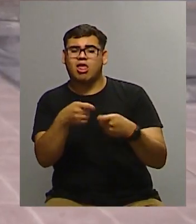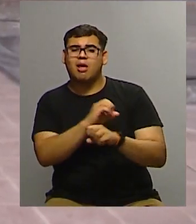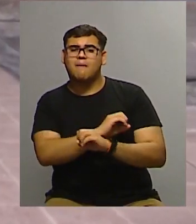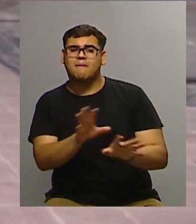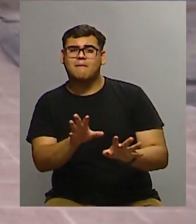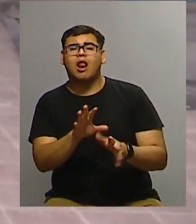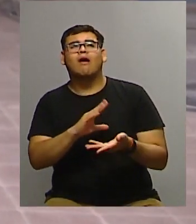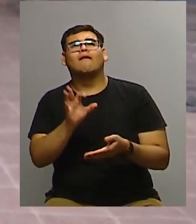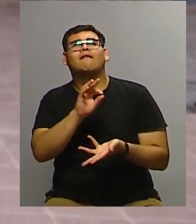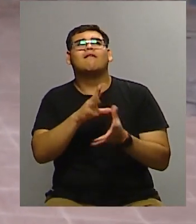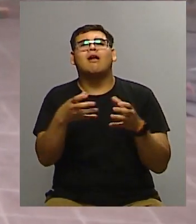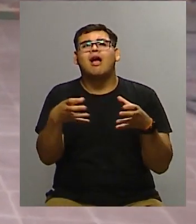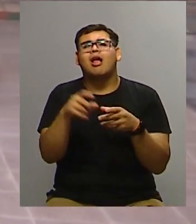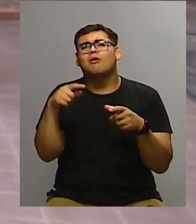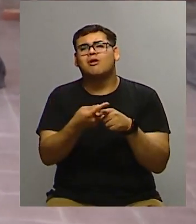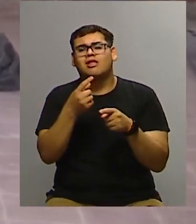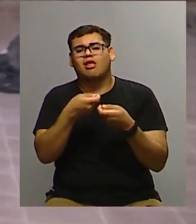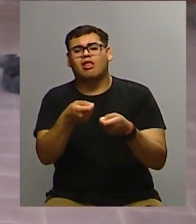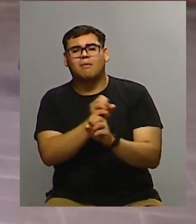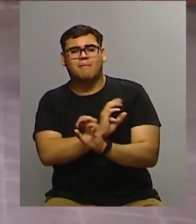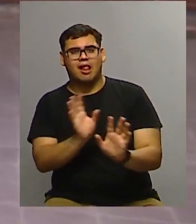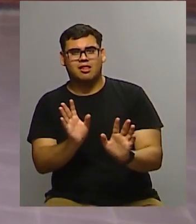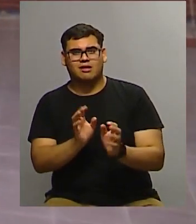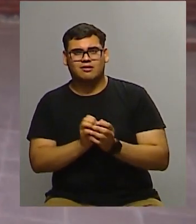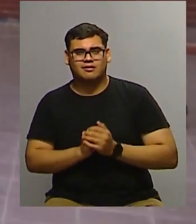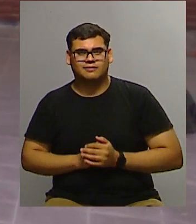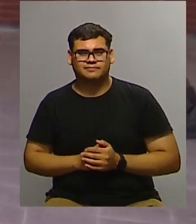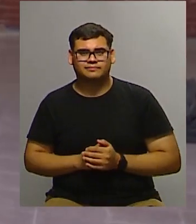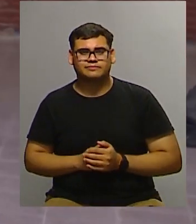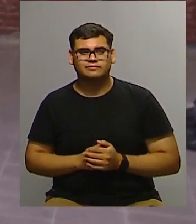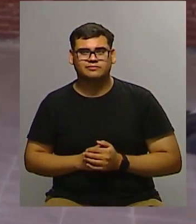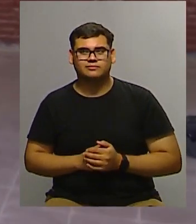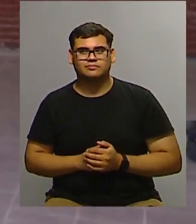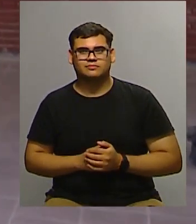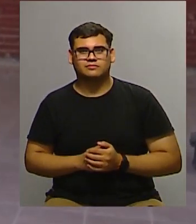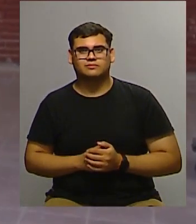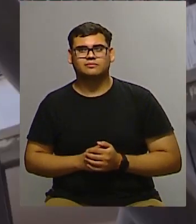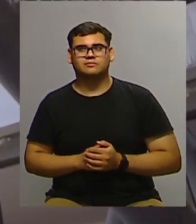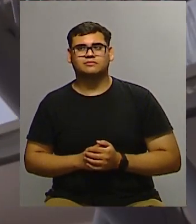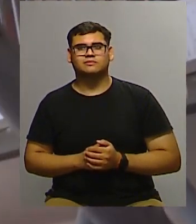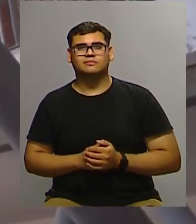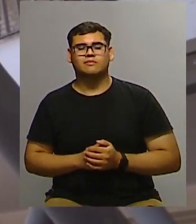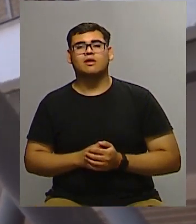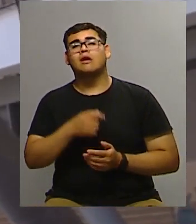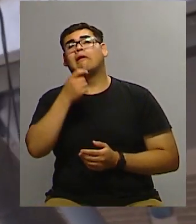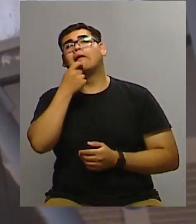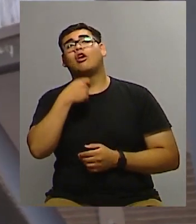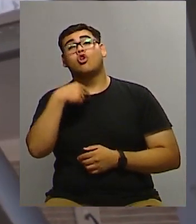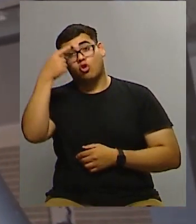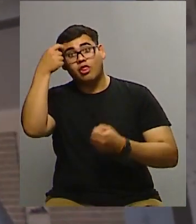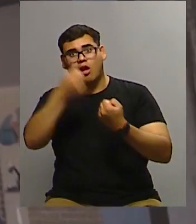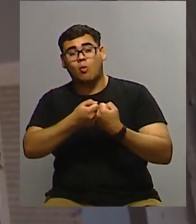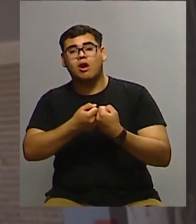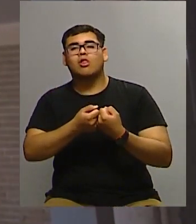político. Por ejemplo, yo estoy de acuerdo con que no se gaste en las PASO, en